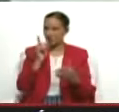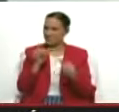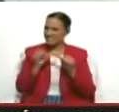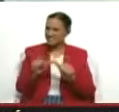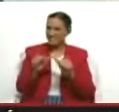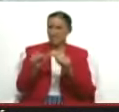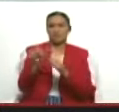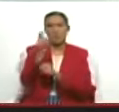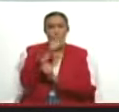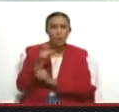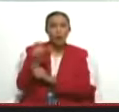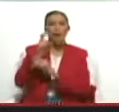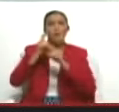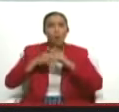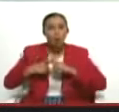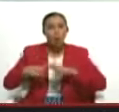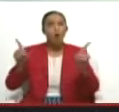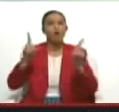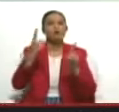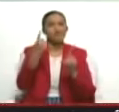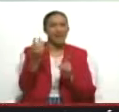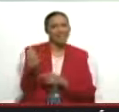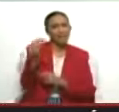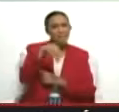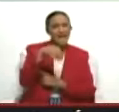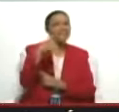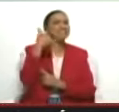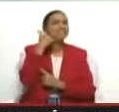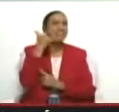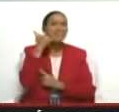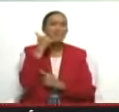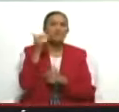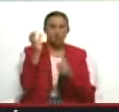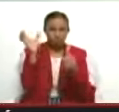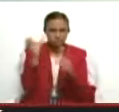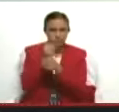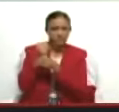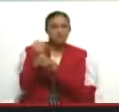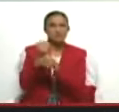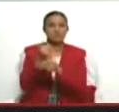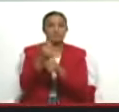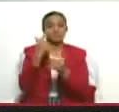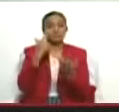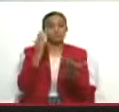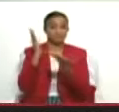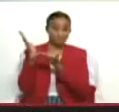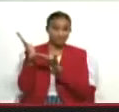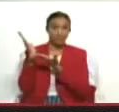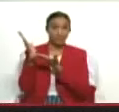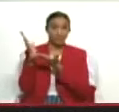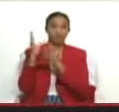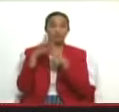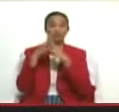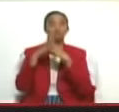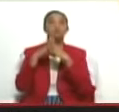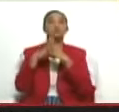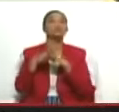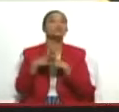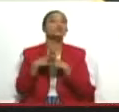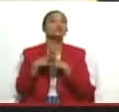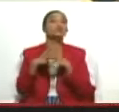acceso puesto que todos estos aparatos que ustedes están Viendo acá tenían medidas de seguridad